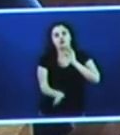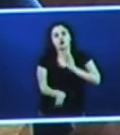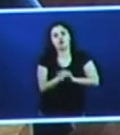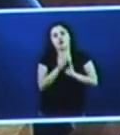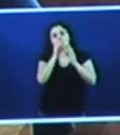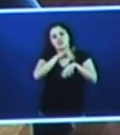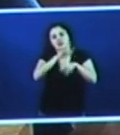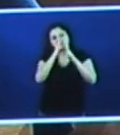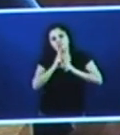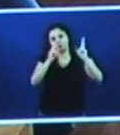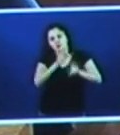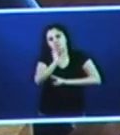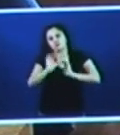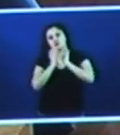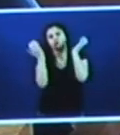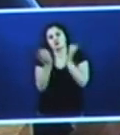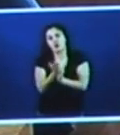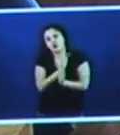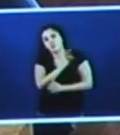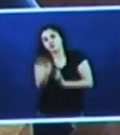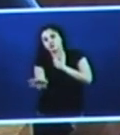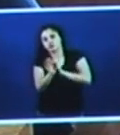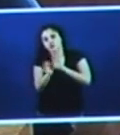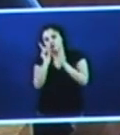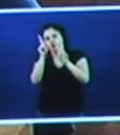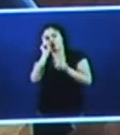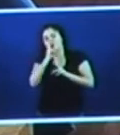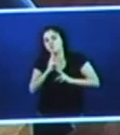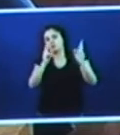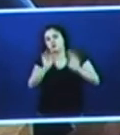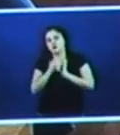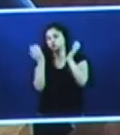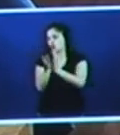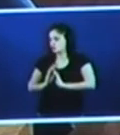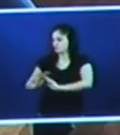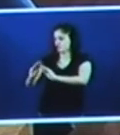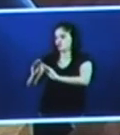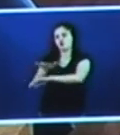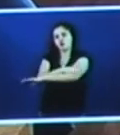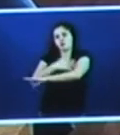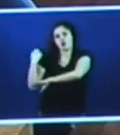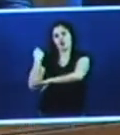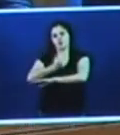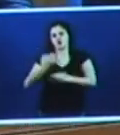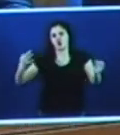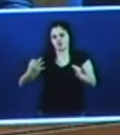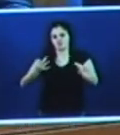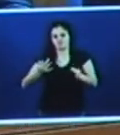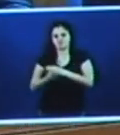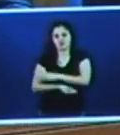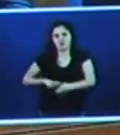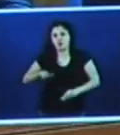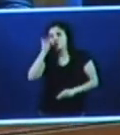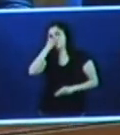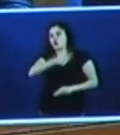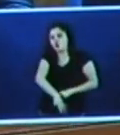universal e manter unha educación pública e universal. Os gobernos que vostedes apoiaban o que facían era denunciar as comunidades